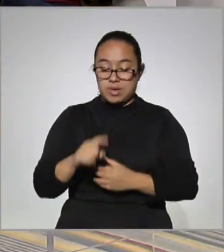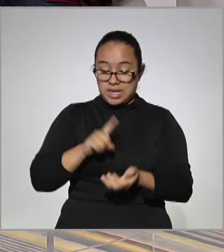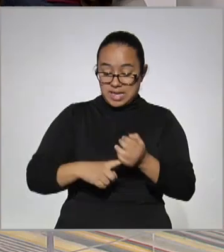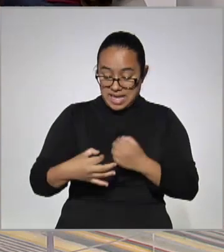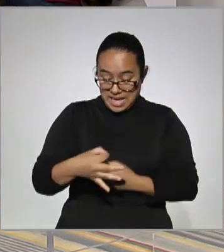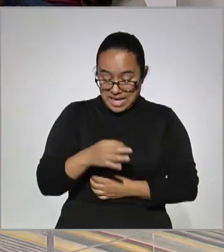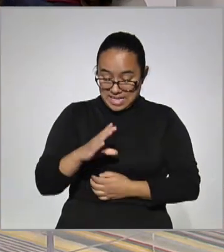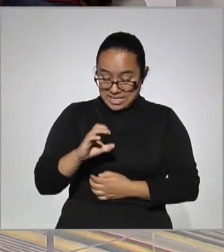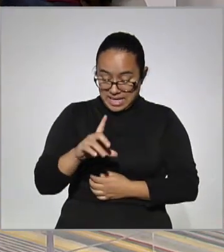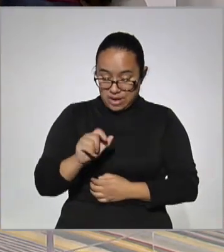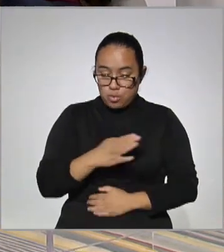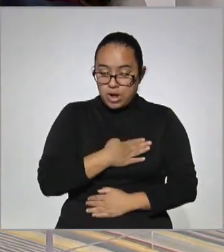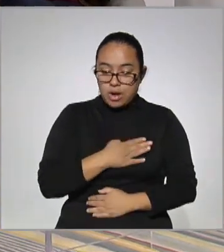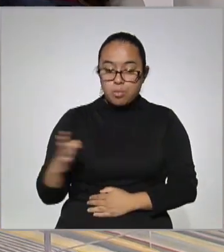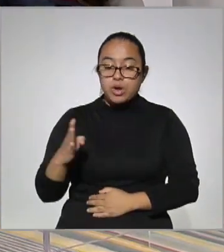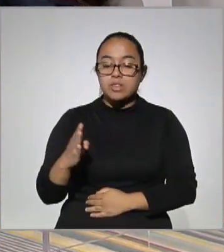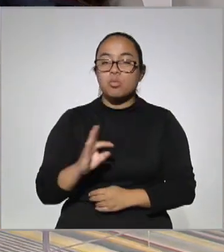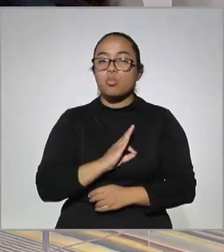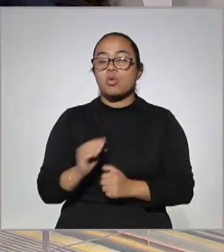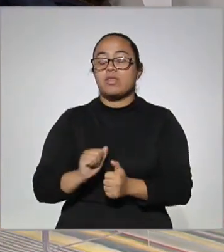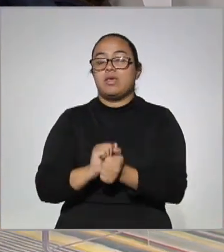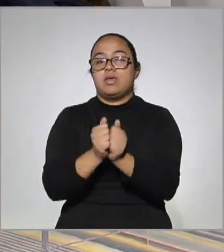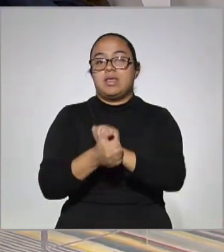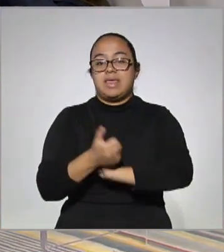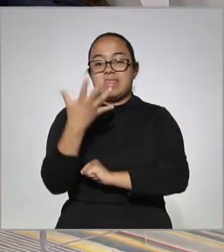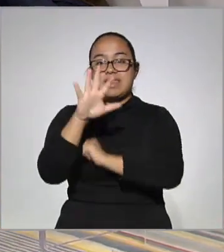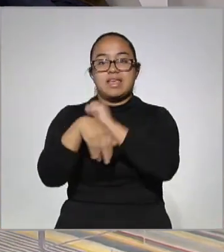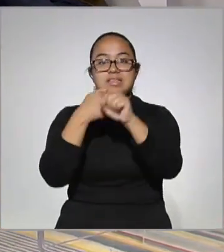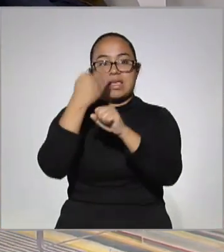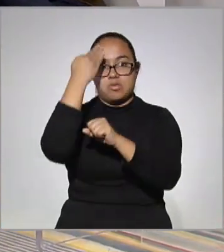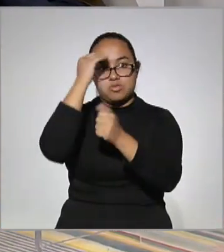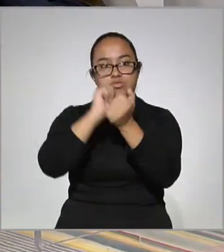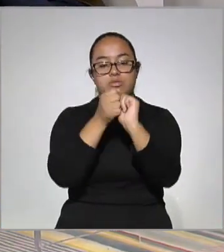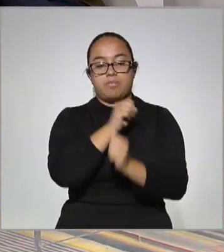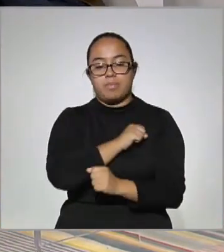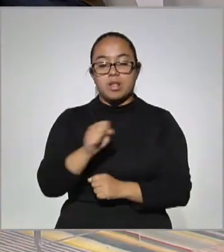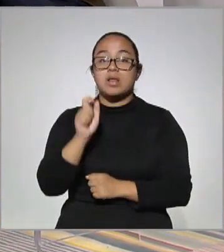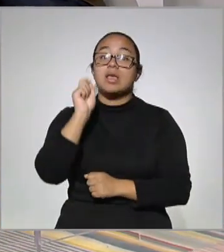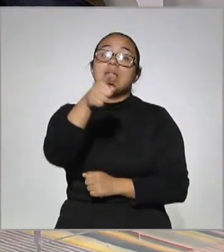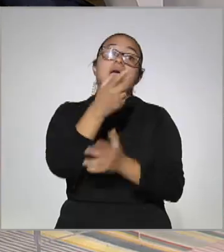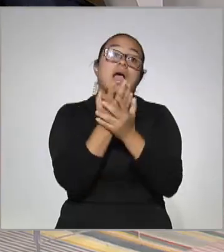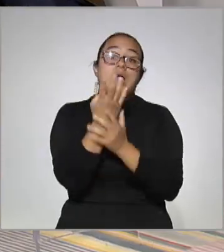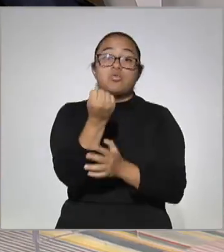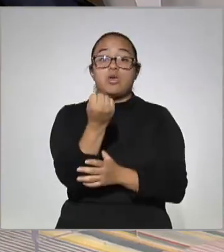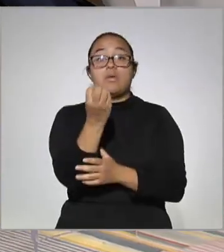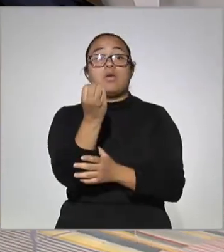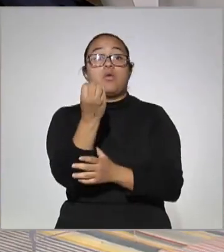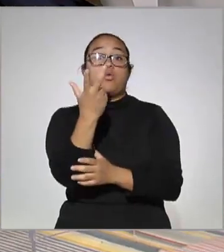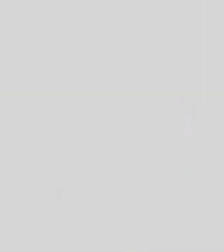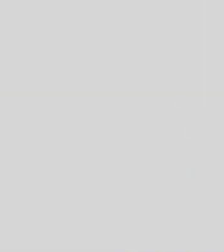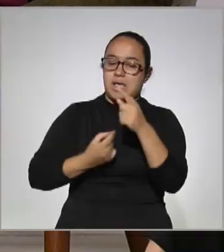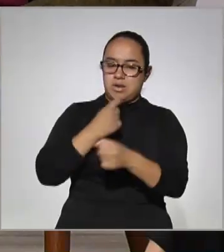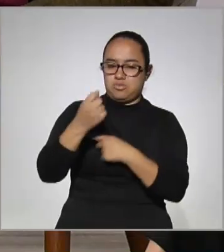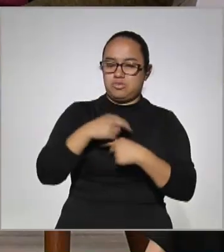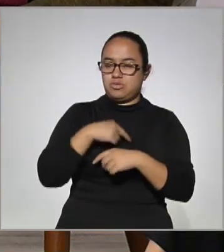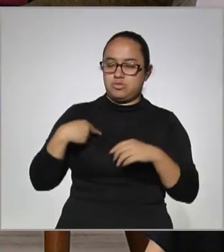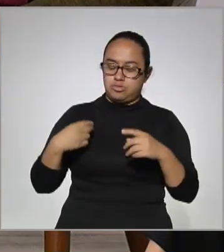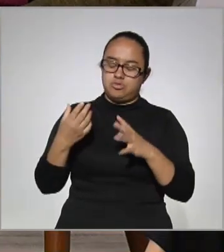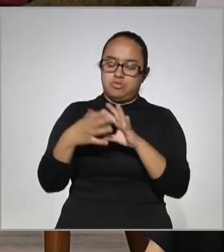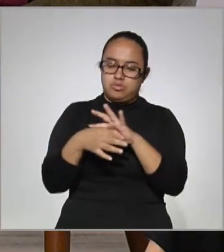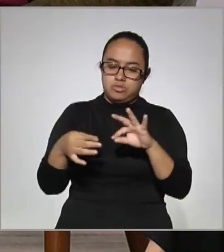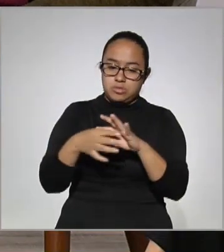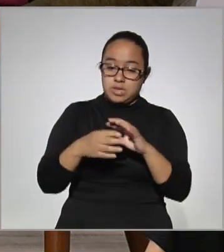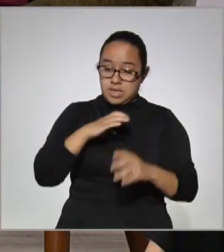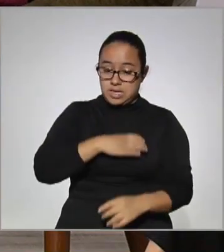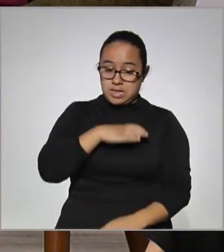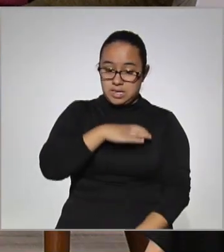buena puede migrar hasta un cáncer en un lapso de 10 años, no significa que tengas que esperarte 9 o 8 años para hacerte un estudio, ¿eh? Cáncer